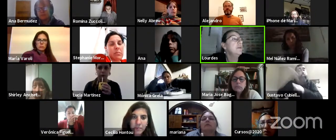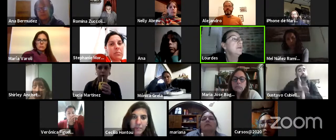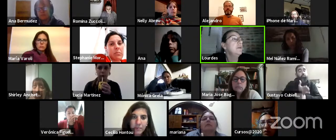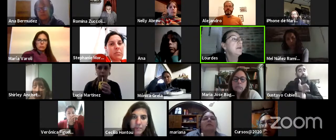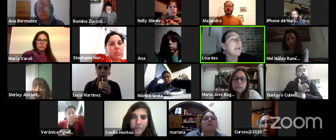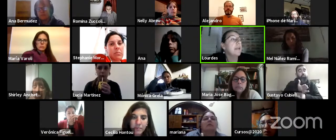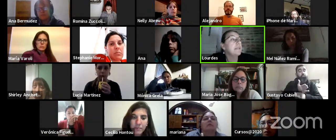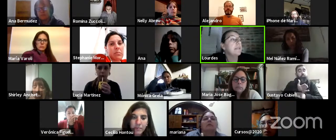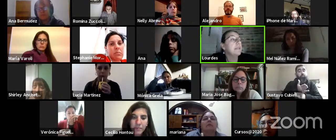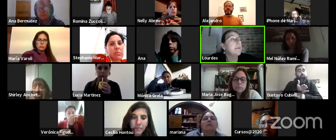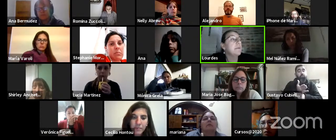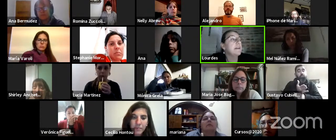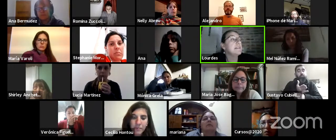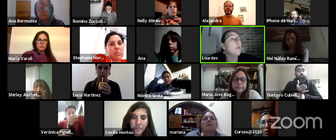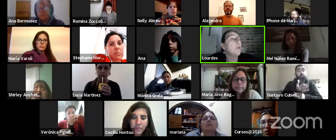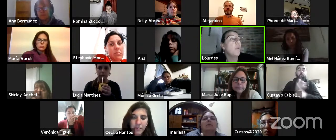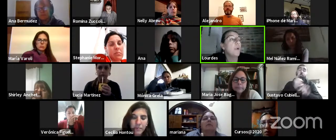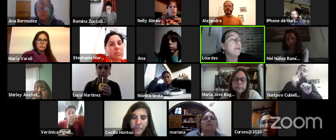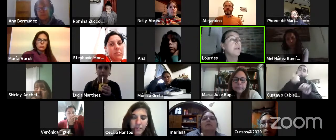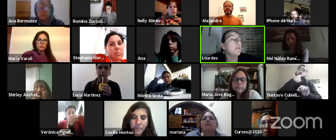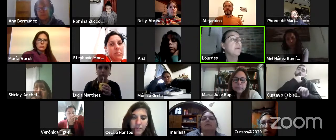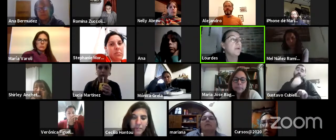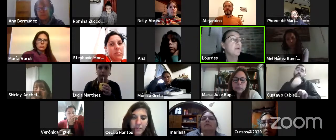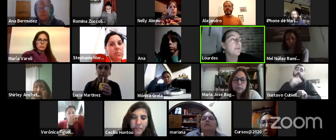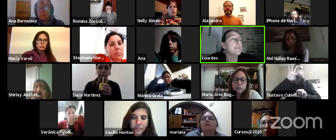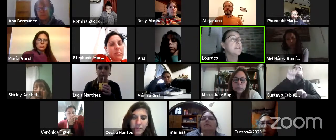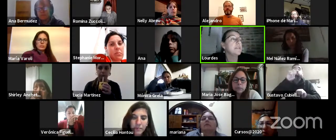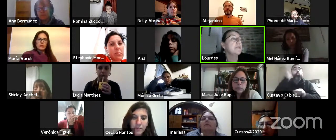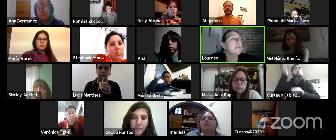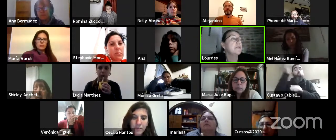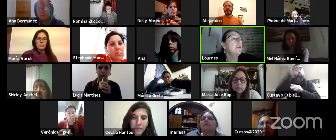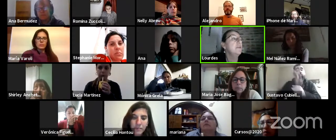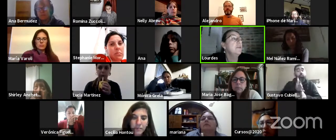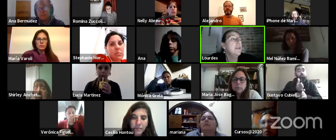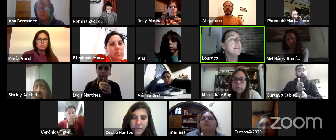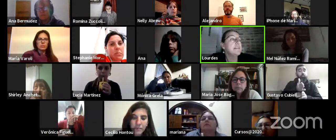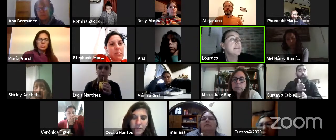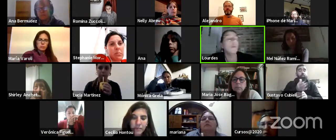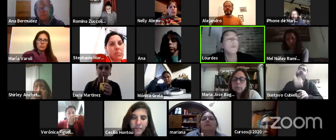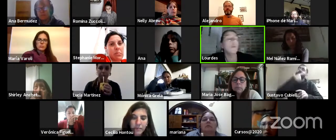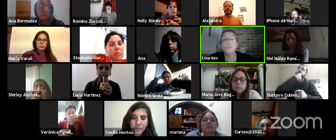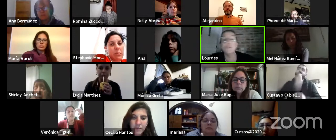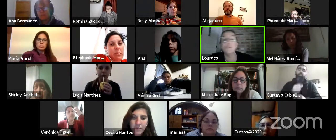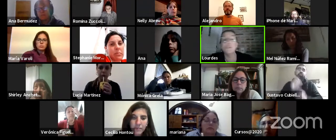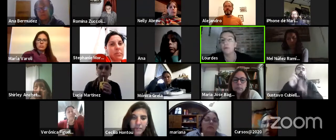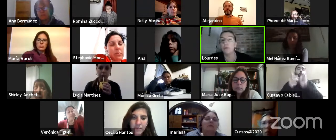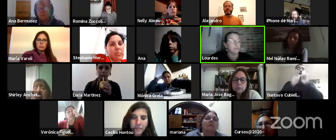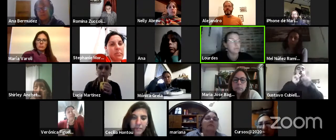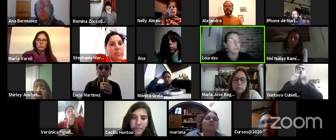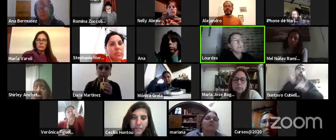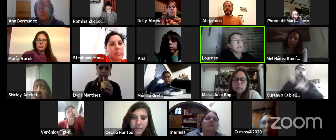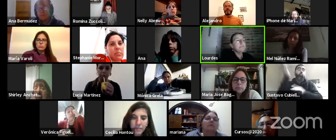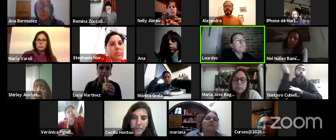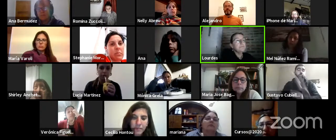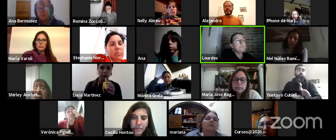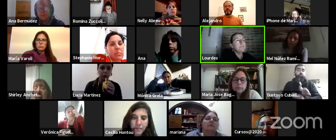23,5%, relativamente fácil, un 41,2% y fácil, un